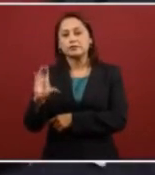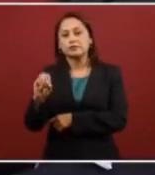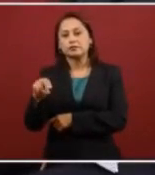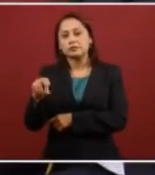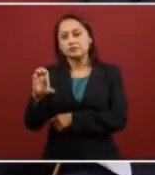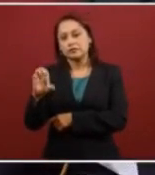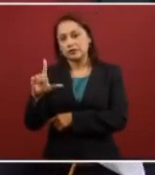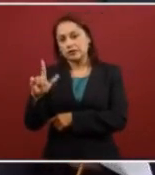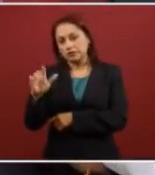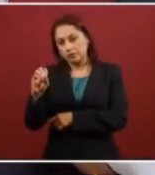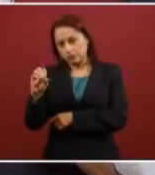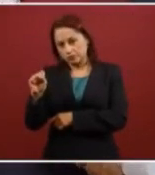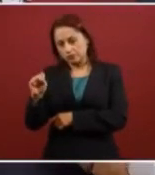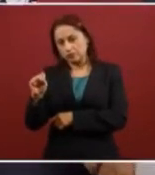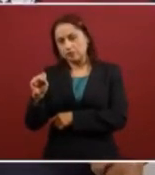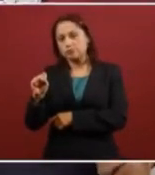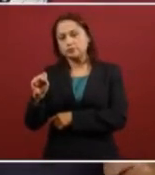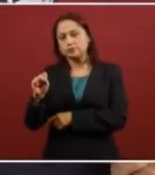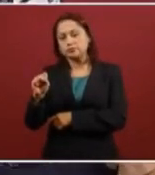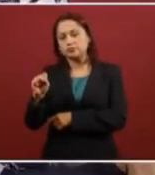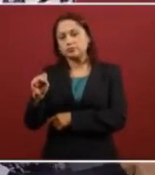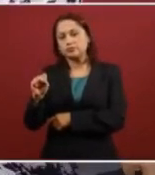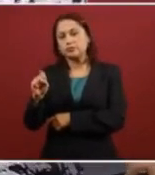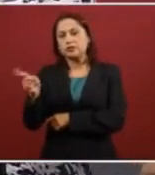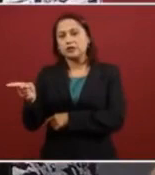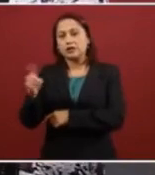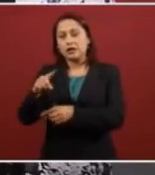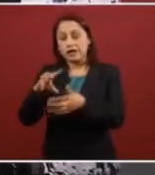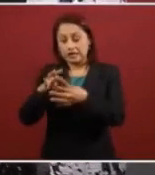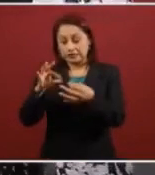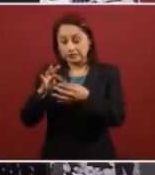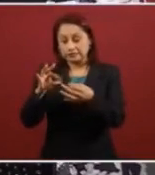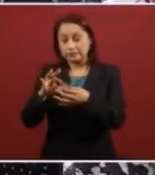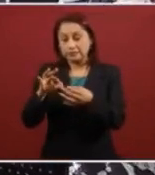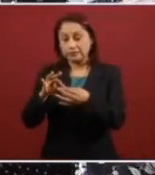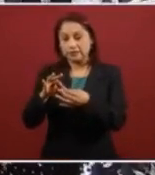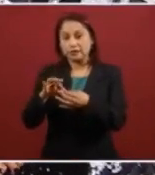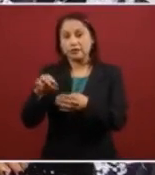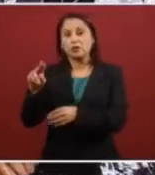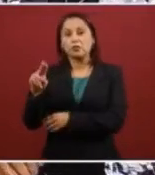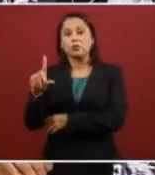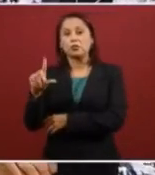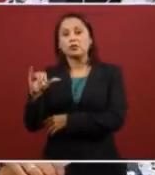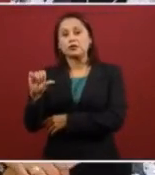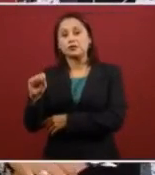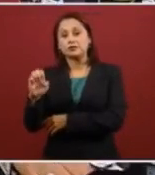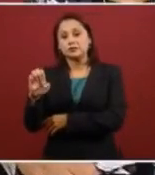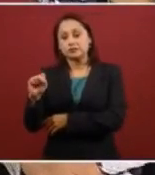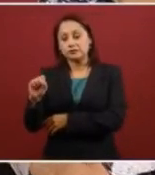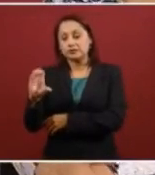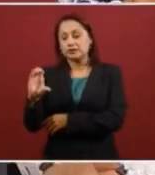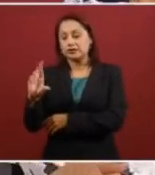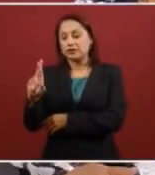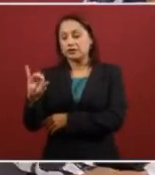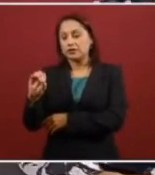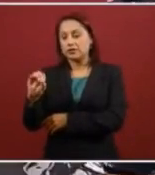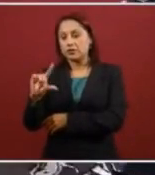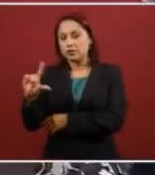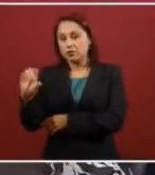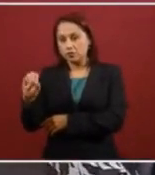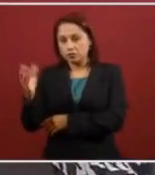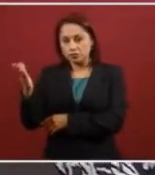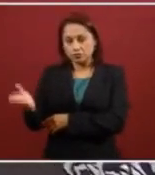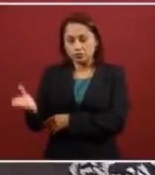explica. Explained. El criollo. The Creole. Dices criollo. He was a Creole.